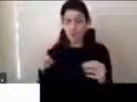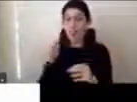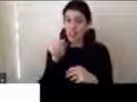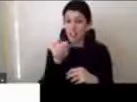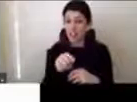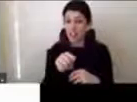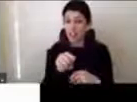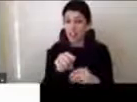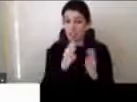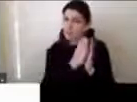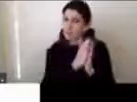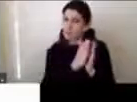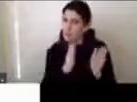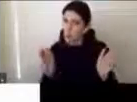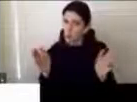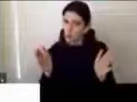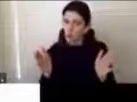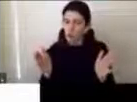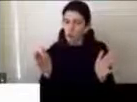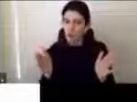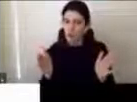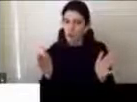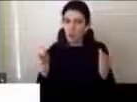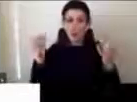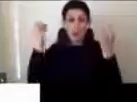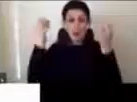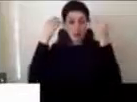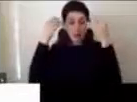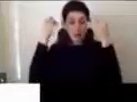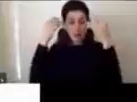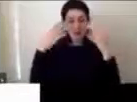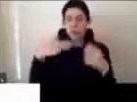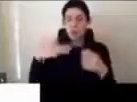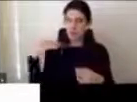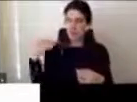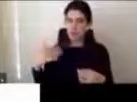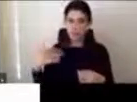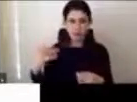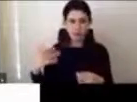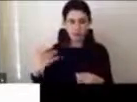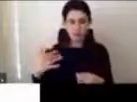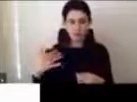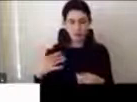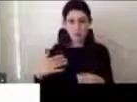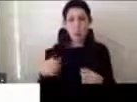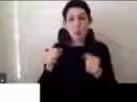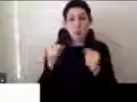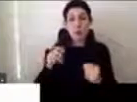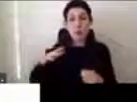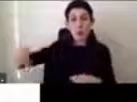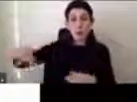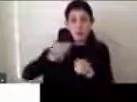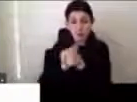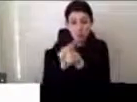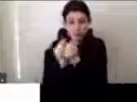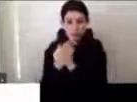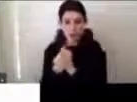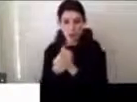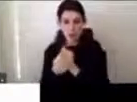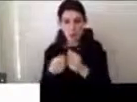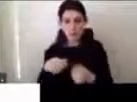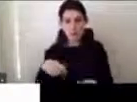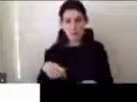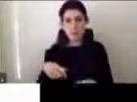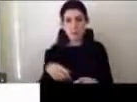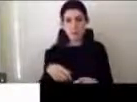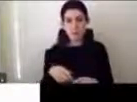etapa en la que se adquieren los aprendizajes indispensables para la adaptación al medio. El desplazamiento, ¿no es cierto?, desde el